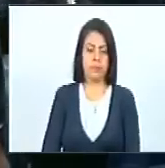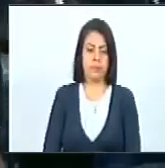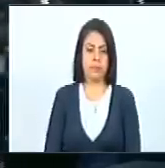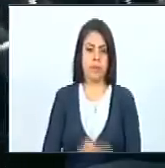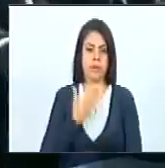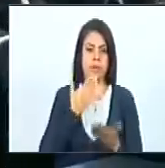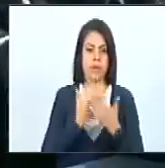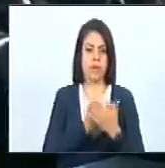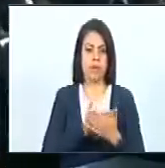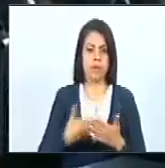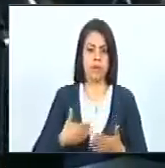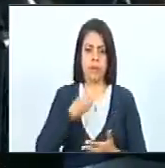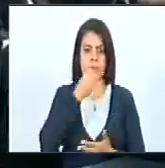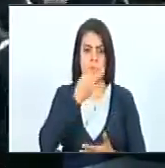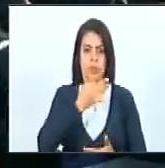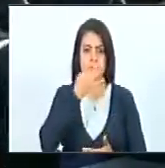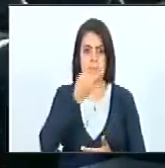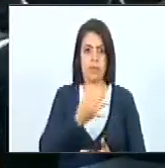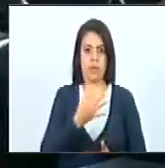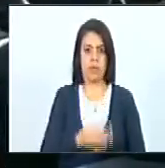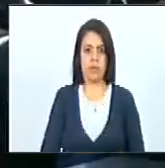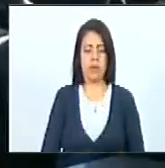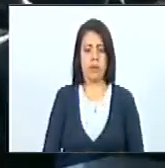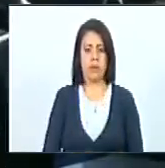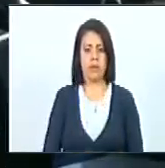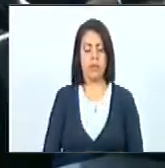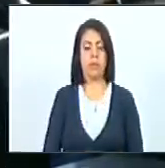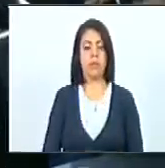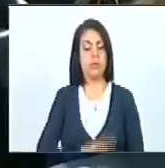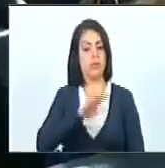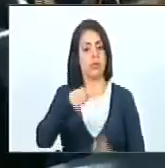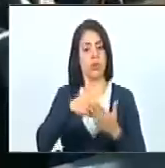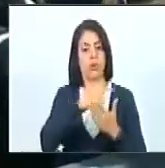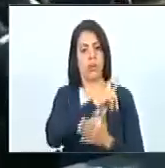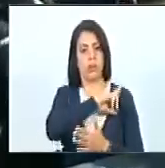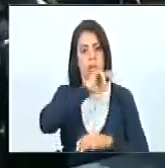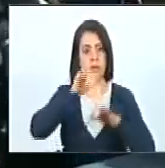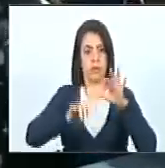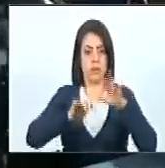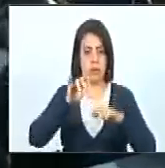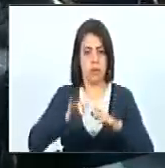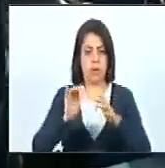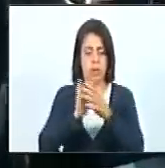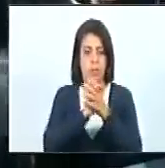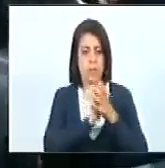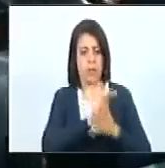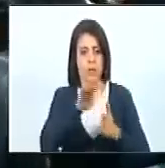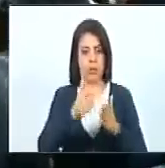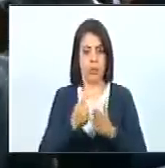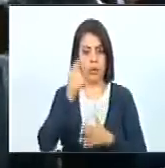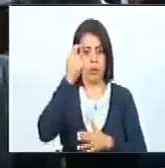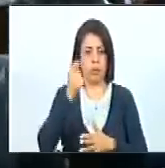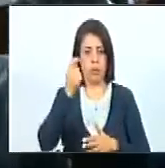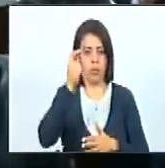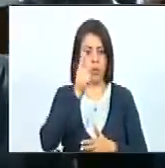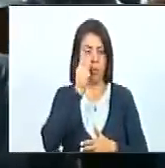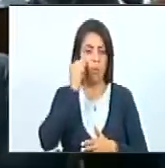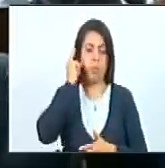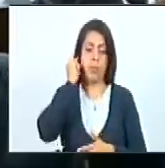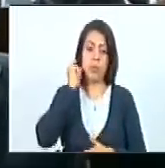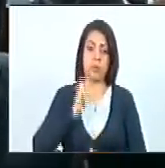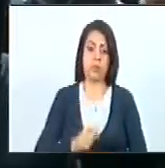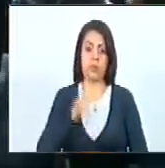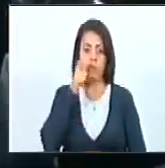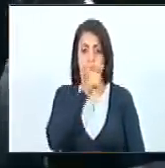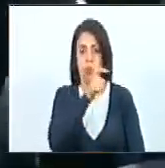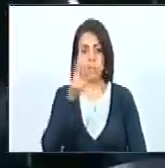Gracias, presidente. Buenas tardes, junta directiva, secretaría, compañeros, colegas diputados y diputadas,